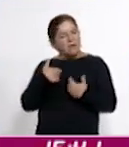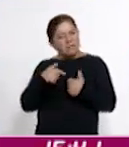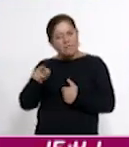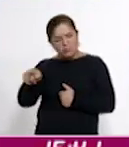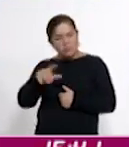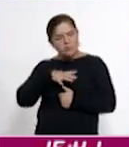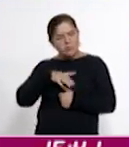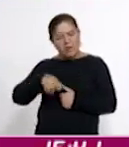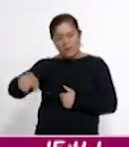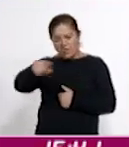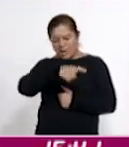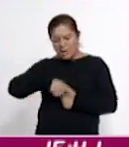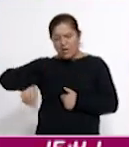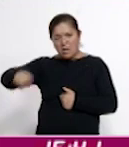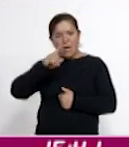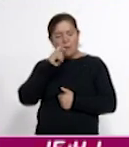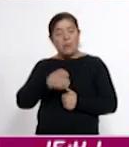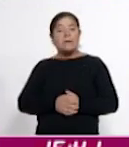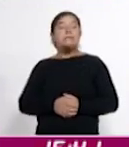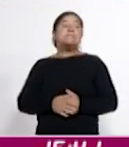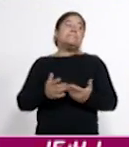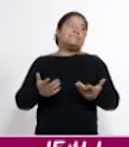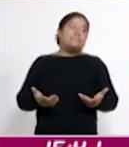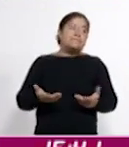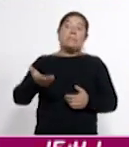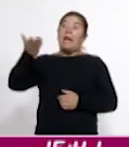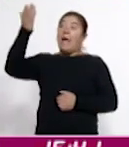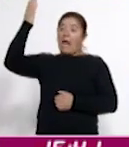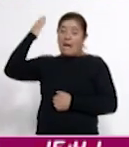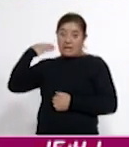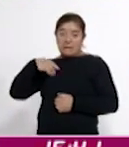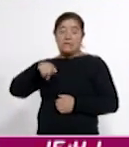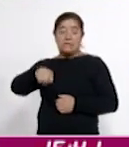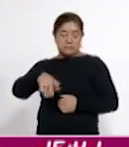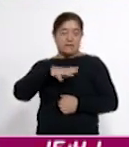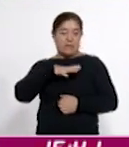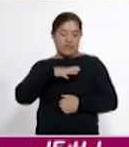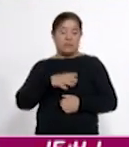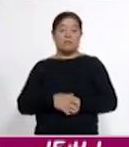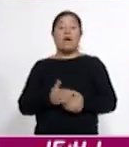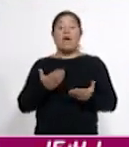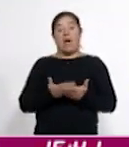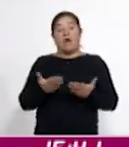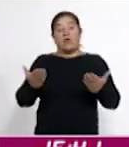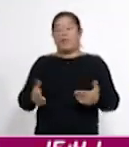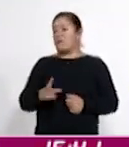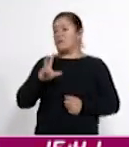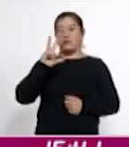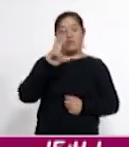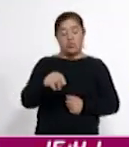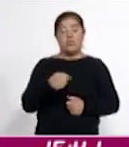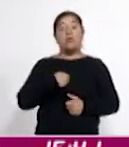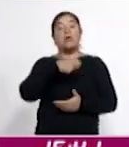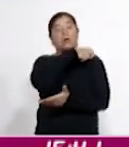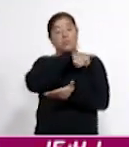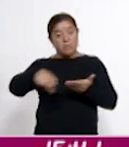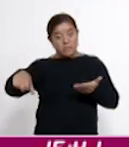cultivan en algunos lugares. Anteriormente sí se daba, hoy en la actualidad no, la